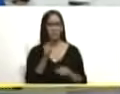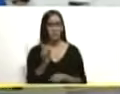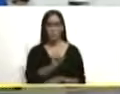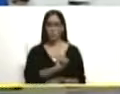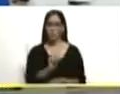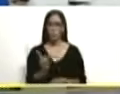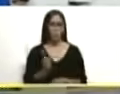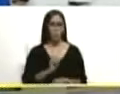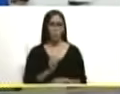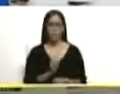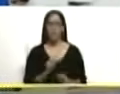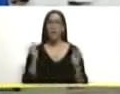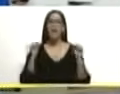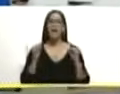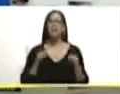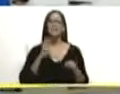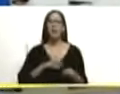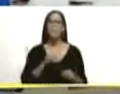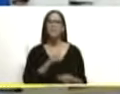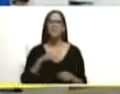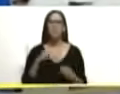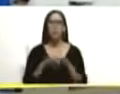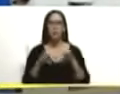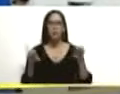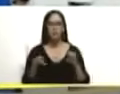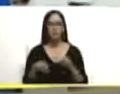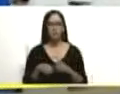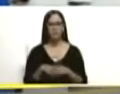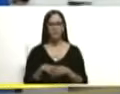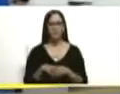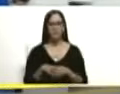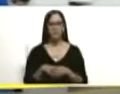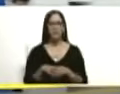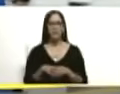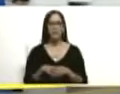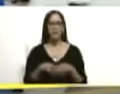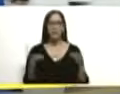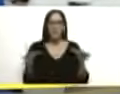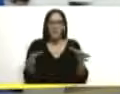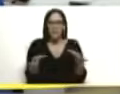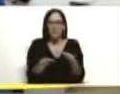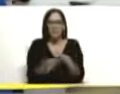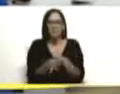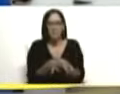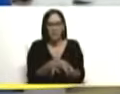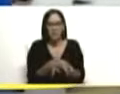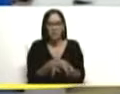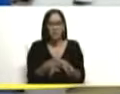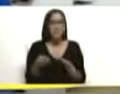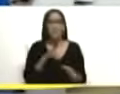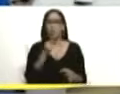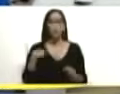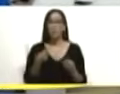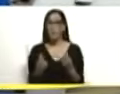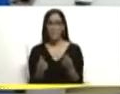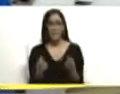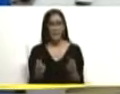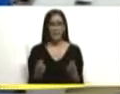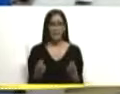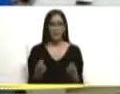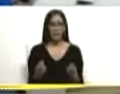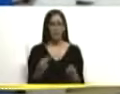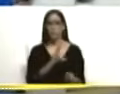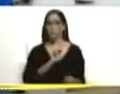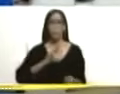así antes. Aquí estaban privatizando la educación. O sea, la iban a poner más pequeña inclusive. Quien no tuviera plata no